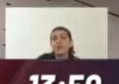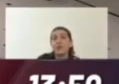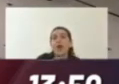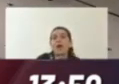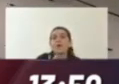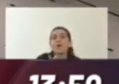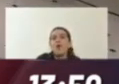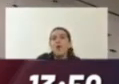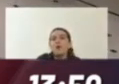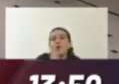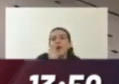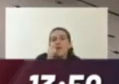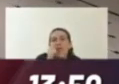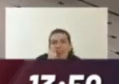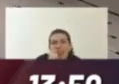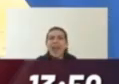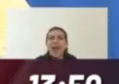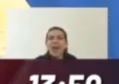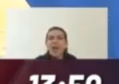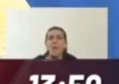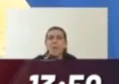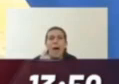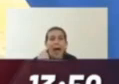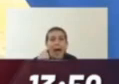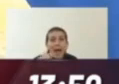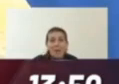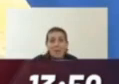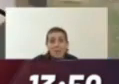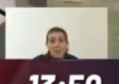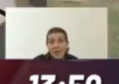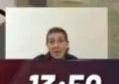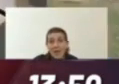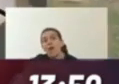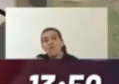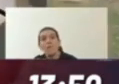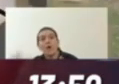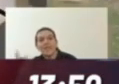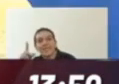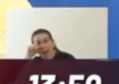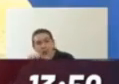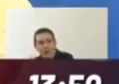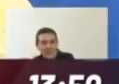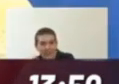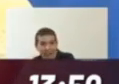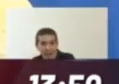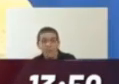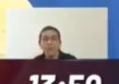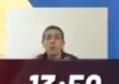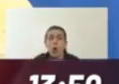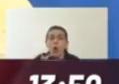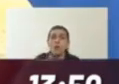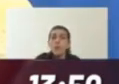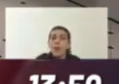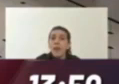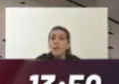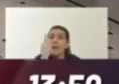muchos afiliados del PAMI que están siendo atendidos hoy en la provincia de Buenos Aires. Entonces yo les pido, vayamos a la